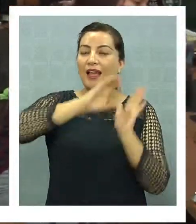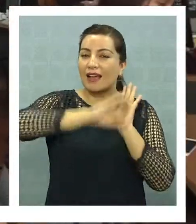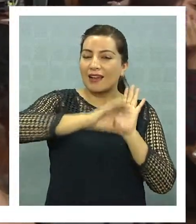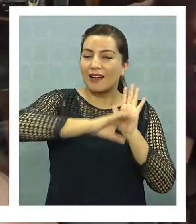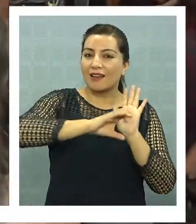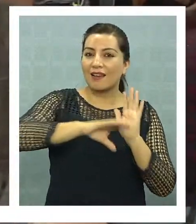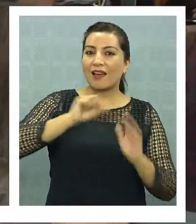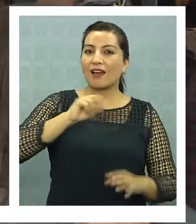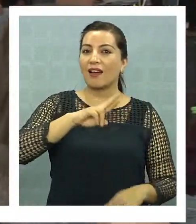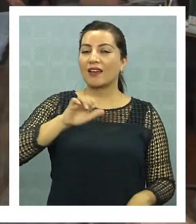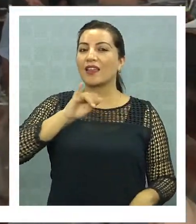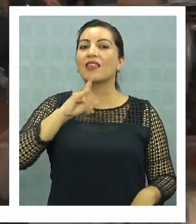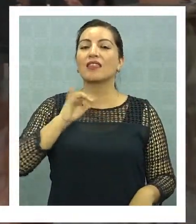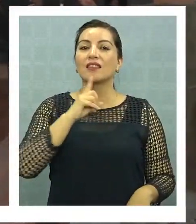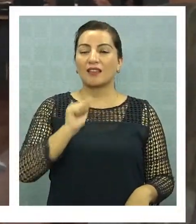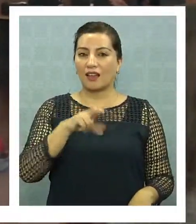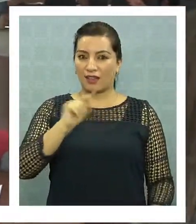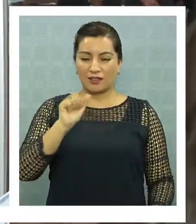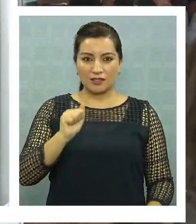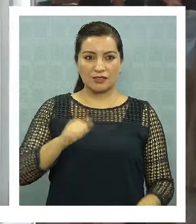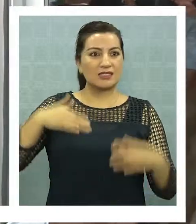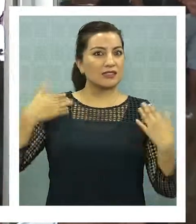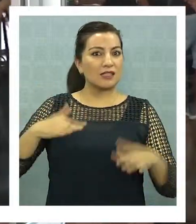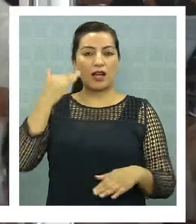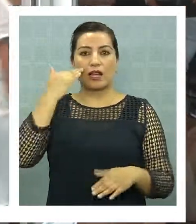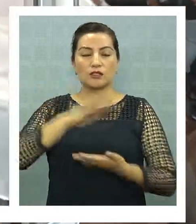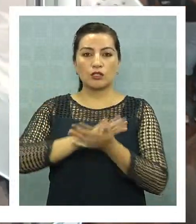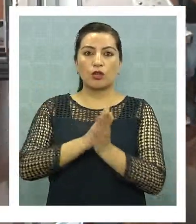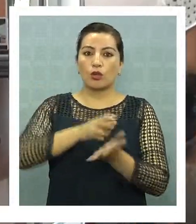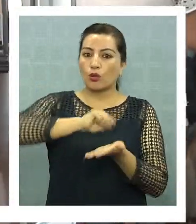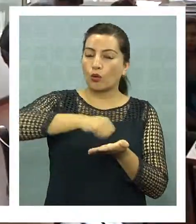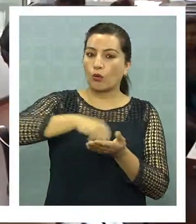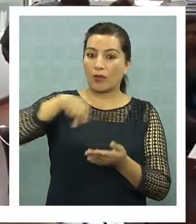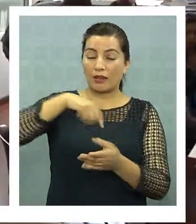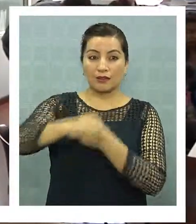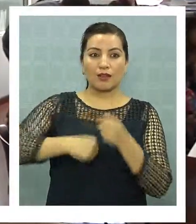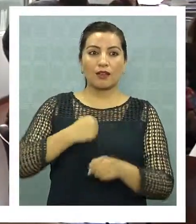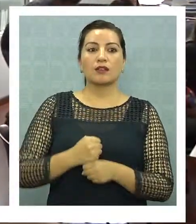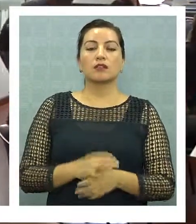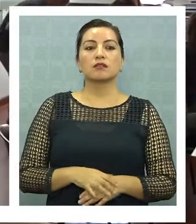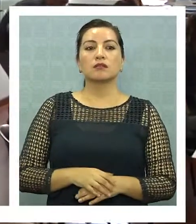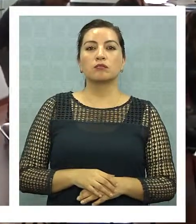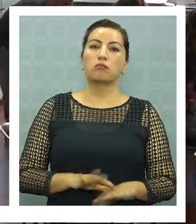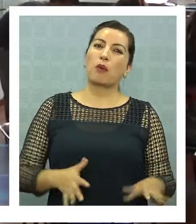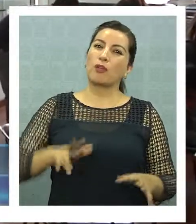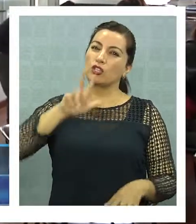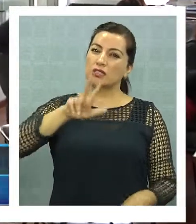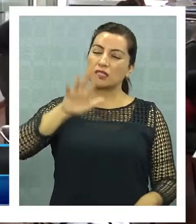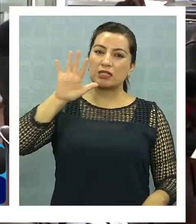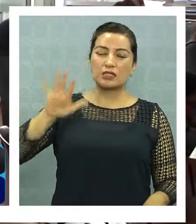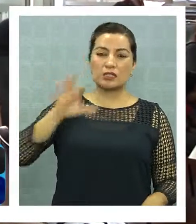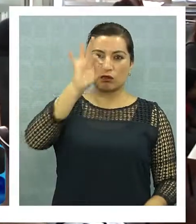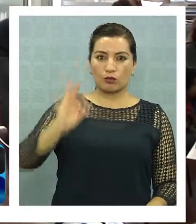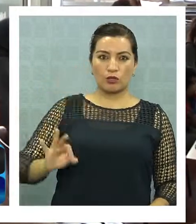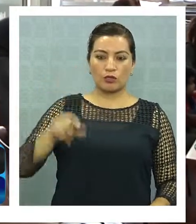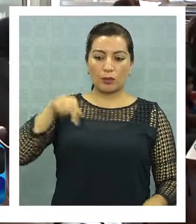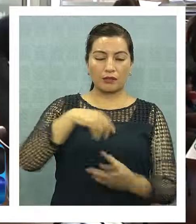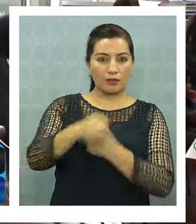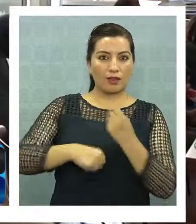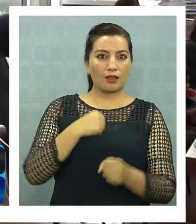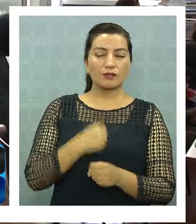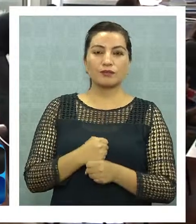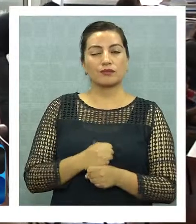opciones que han tomado los alumnos de la Universidad Arturo Prat. Por otro lado, en la Universidad Santo Tomás, los nuevos alumnos